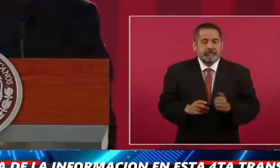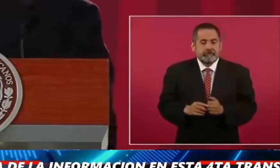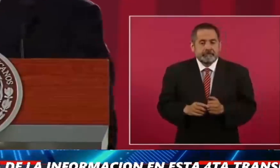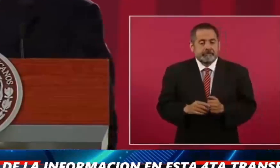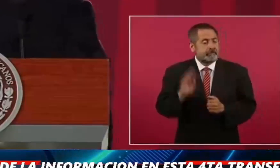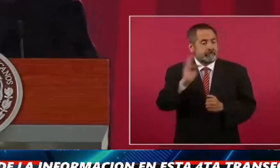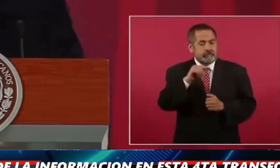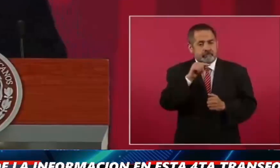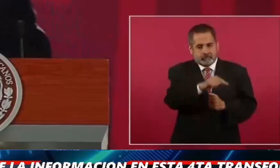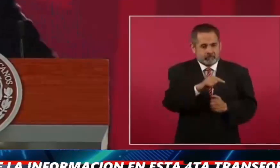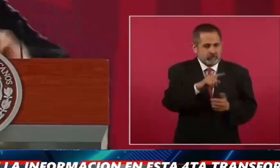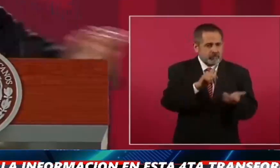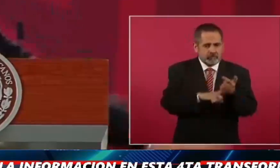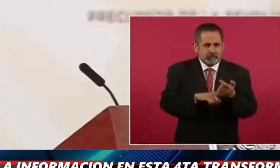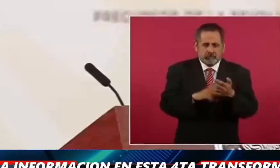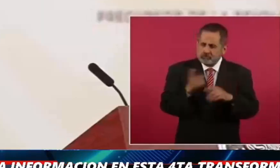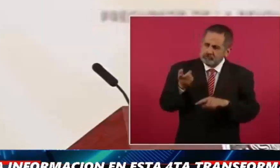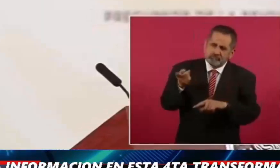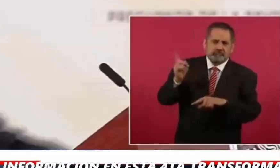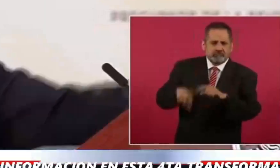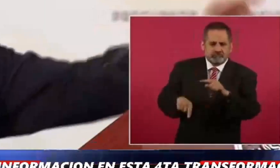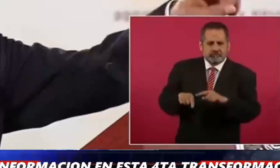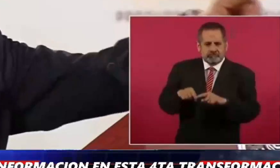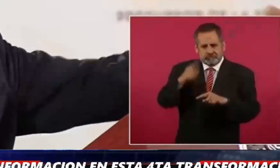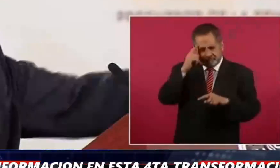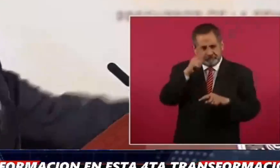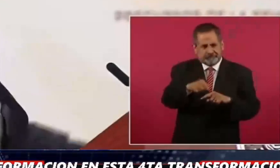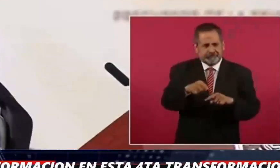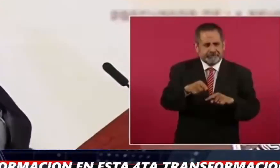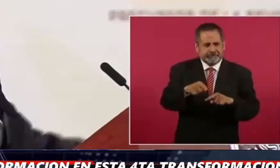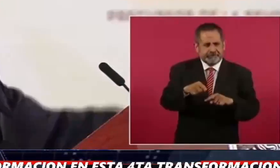de que ellos se encargaban de bajar a